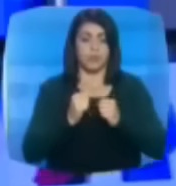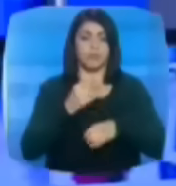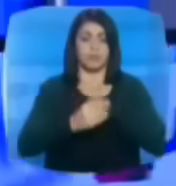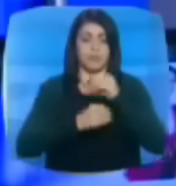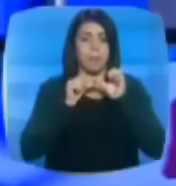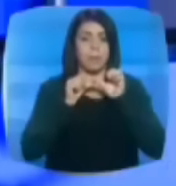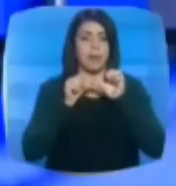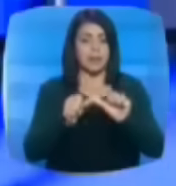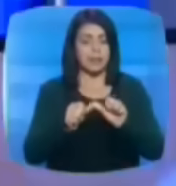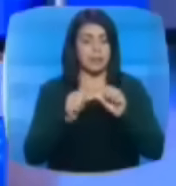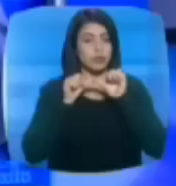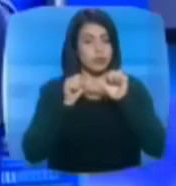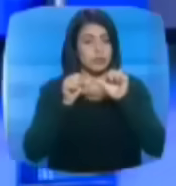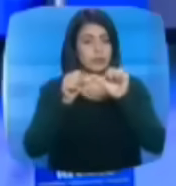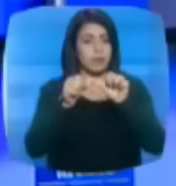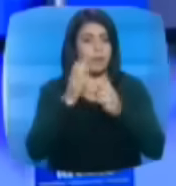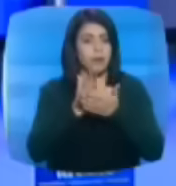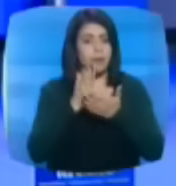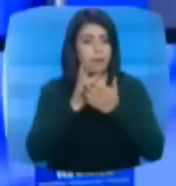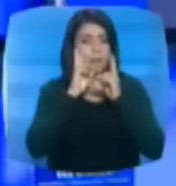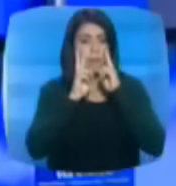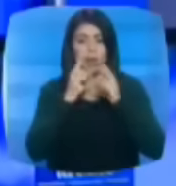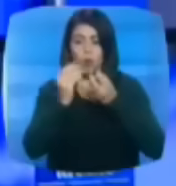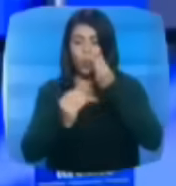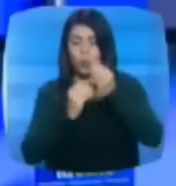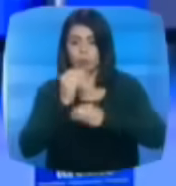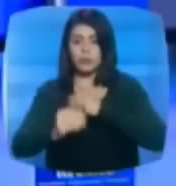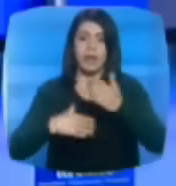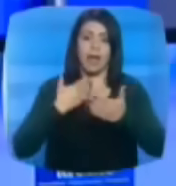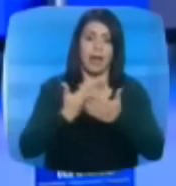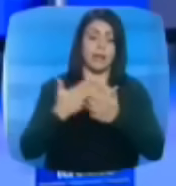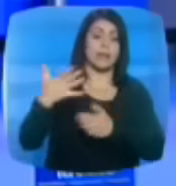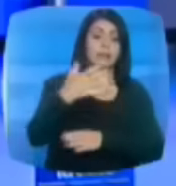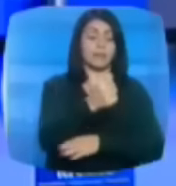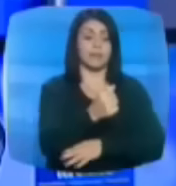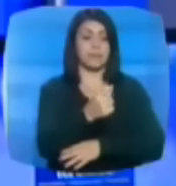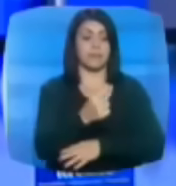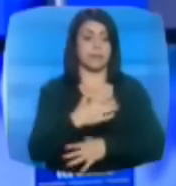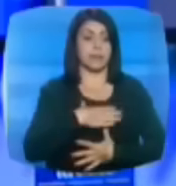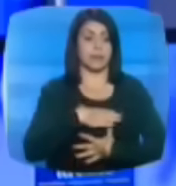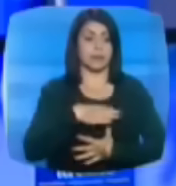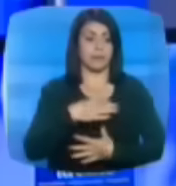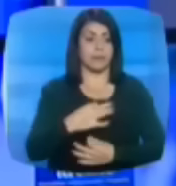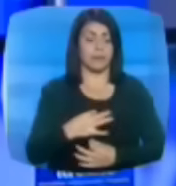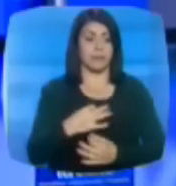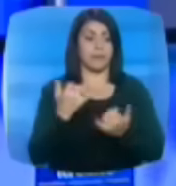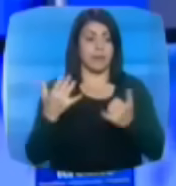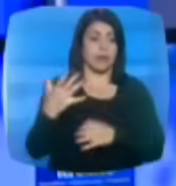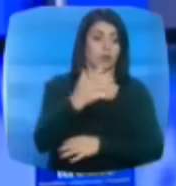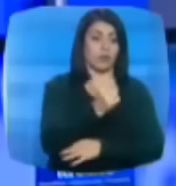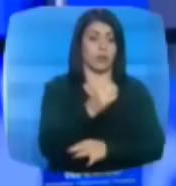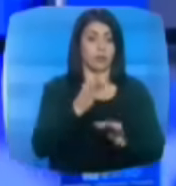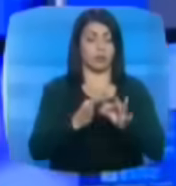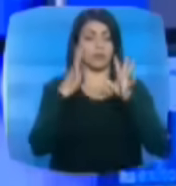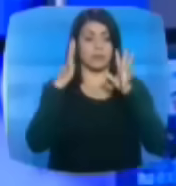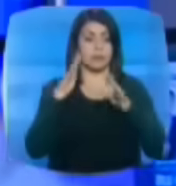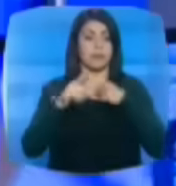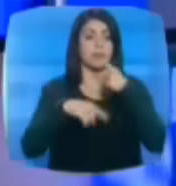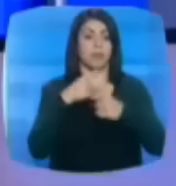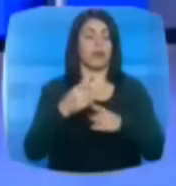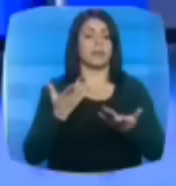nos mantiene en esa constante de ver cómo lo hacemos hasta que lo logramos. Y viene lo más interesante, Maite. Una vez que logramos el éxito, ¿qué